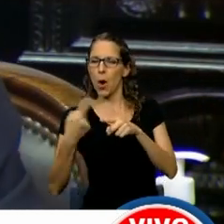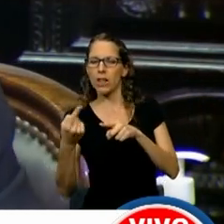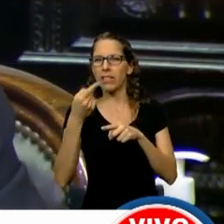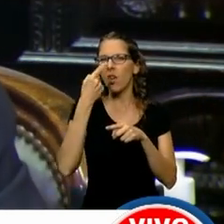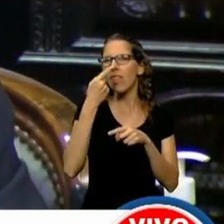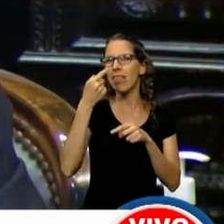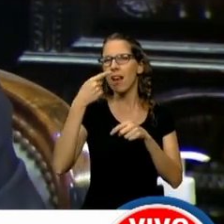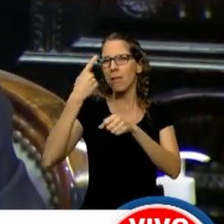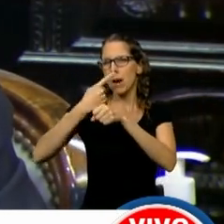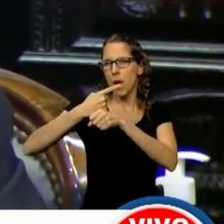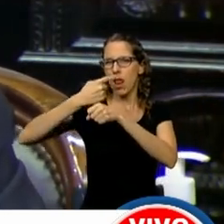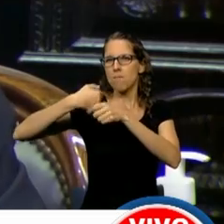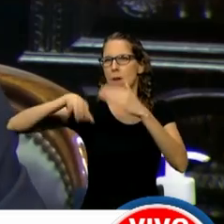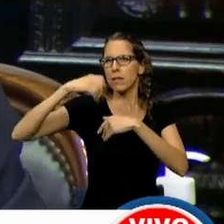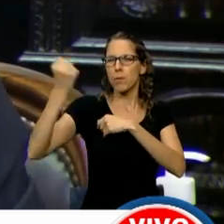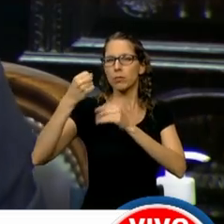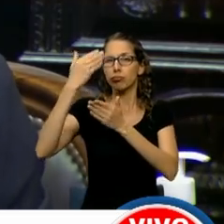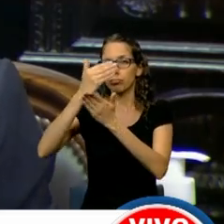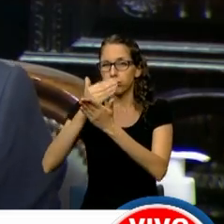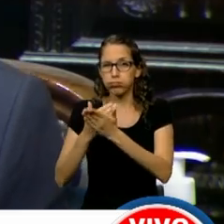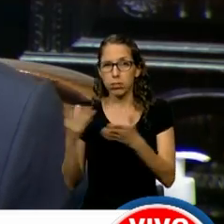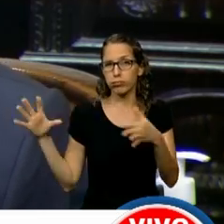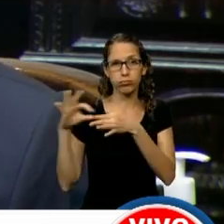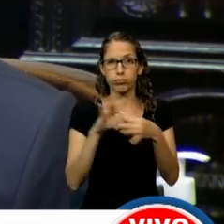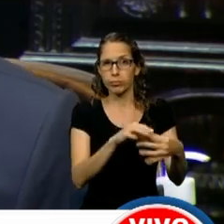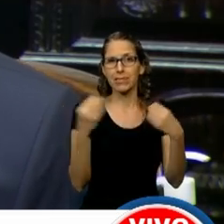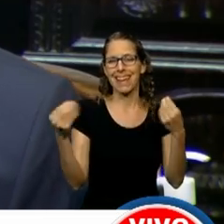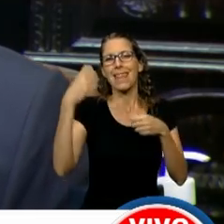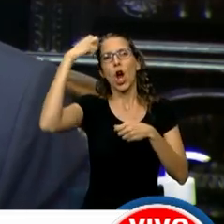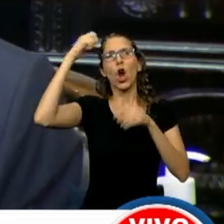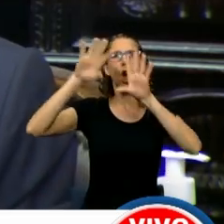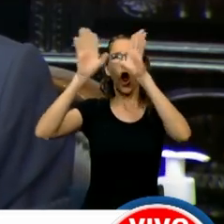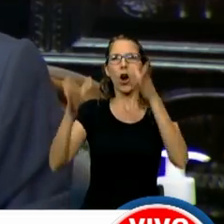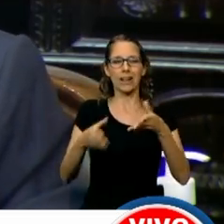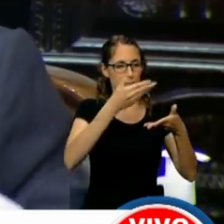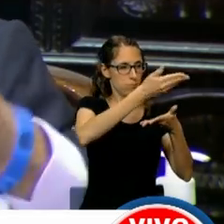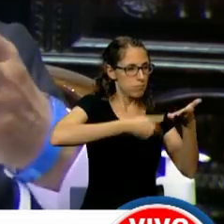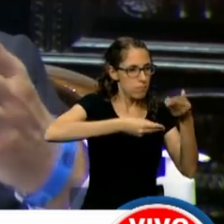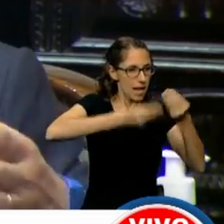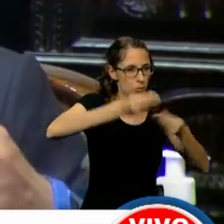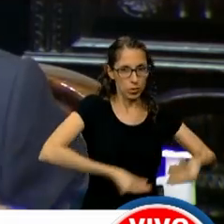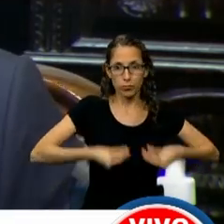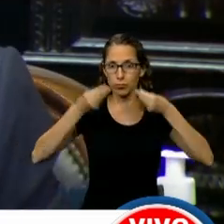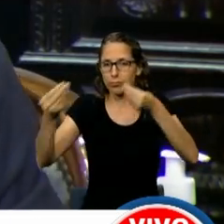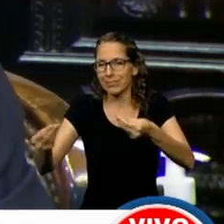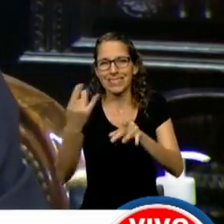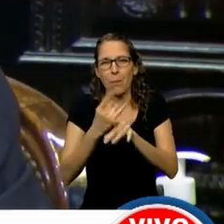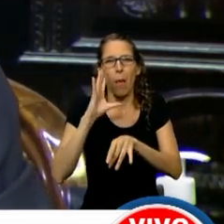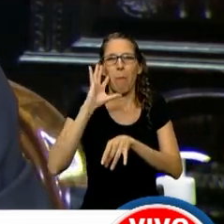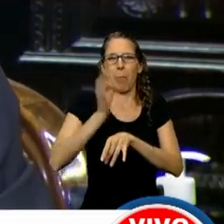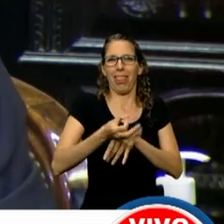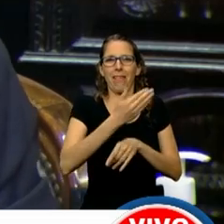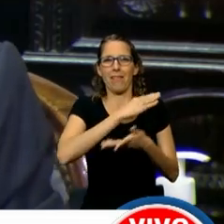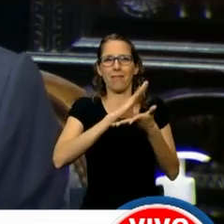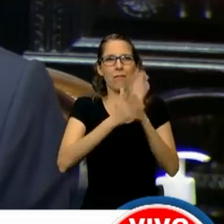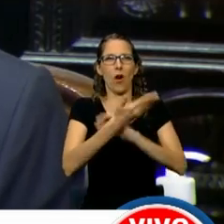que el presupuesto que manda al parlamento de su país para ser aprobado ese presupuesto como dijo el diputado